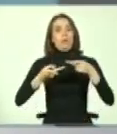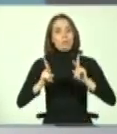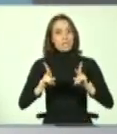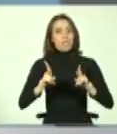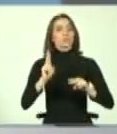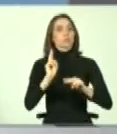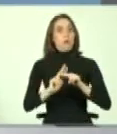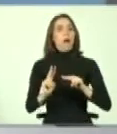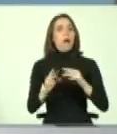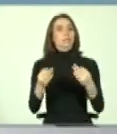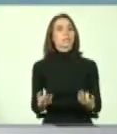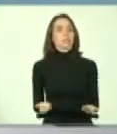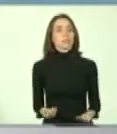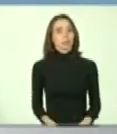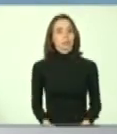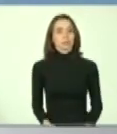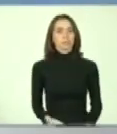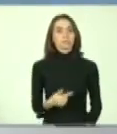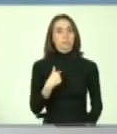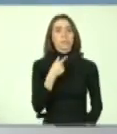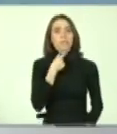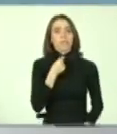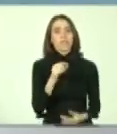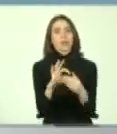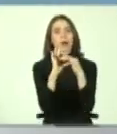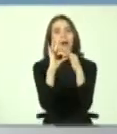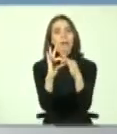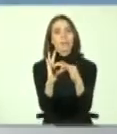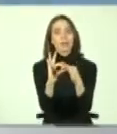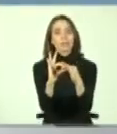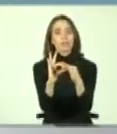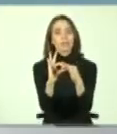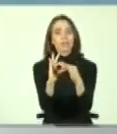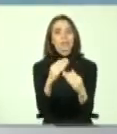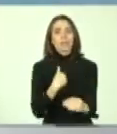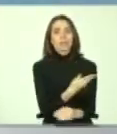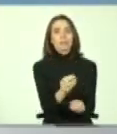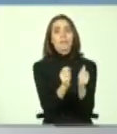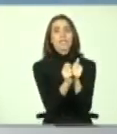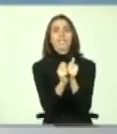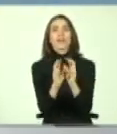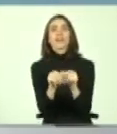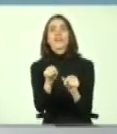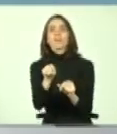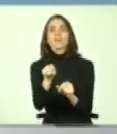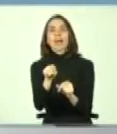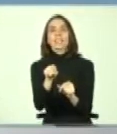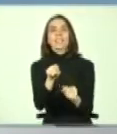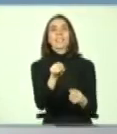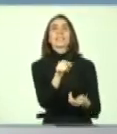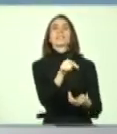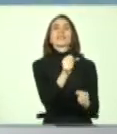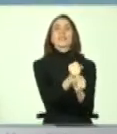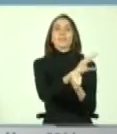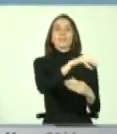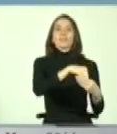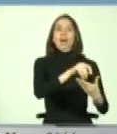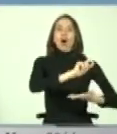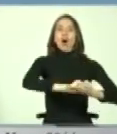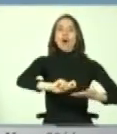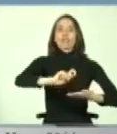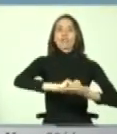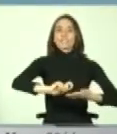de hacerlo quiero agradecer a mis compañeros de la oficina de